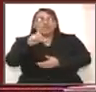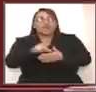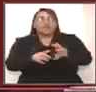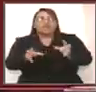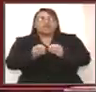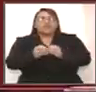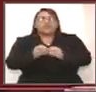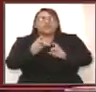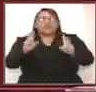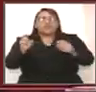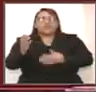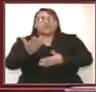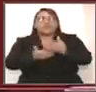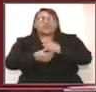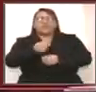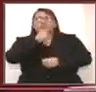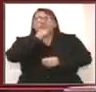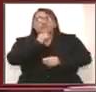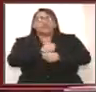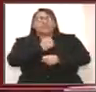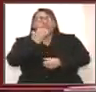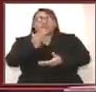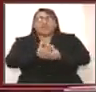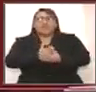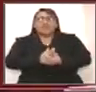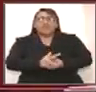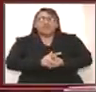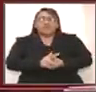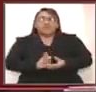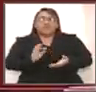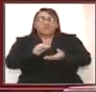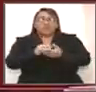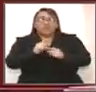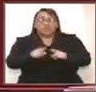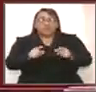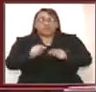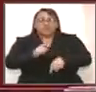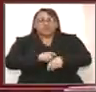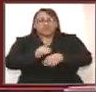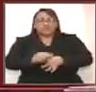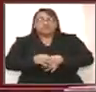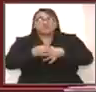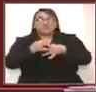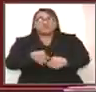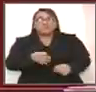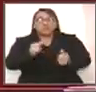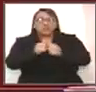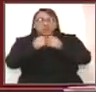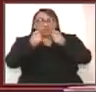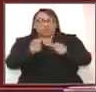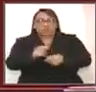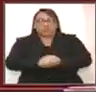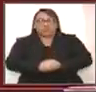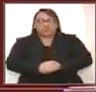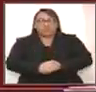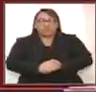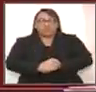de los casos tramitados por el viejo sistema, estableciéndose para ello plazos perentorios y control de plazos.